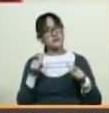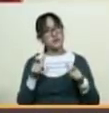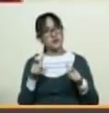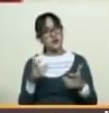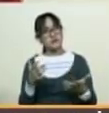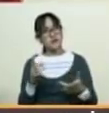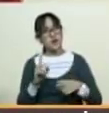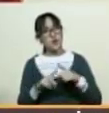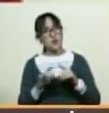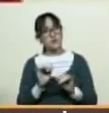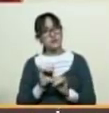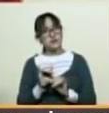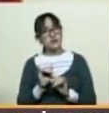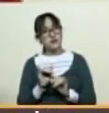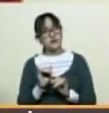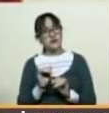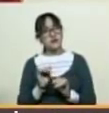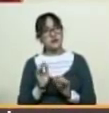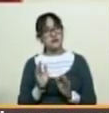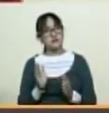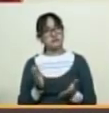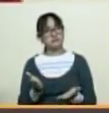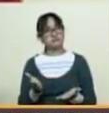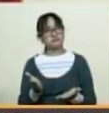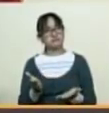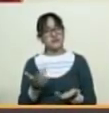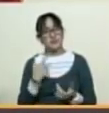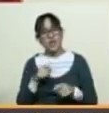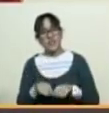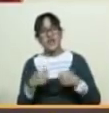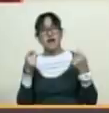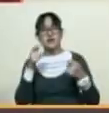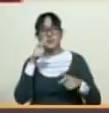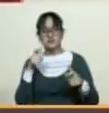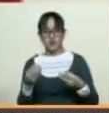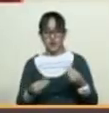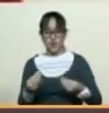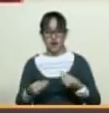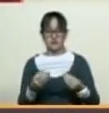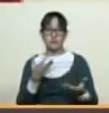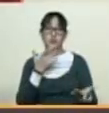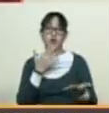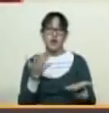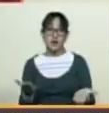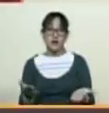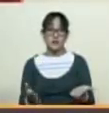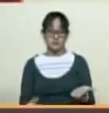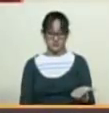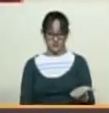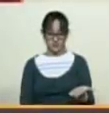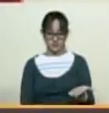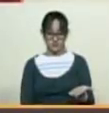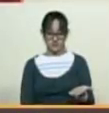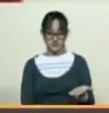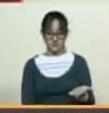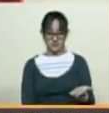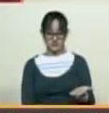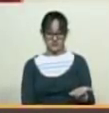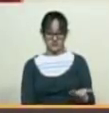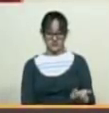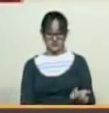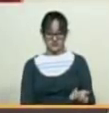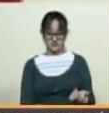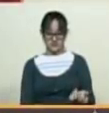son cosas que terminan haciendo daño a quien los emite. Por ejemplo, una de estas cosas absurdas es